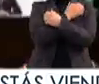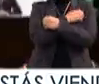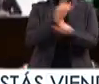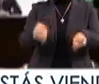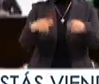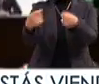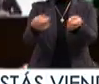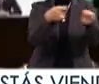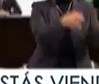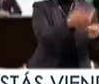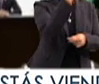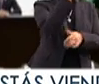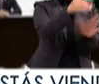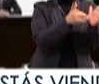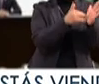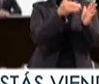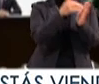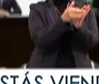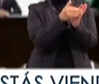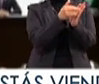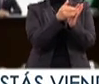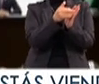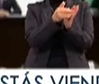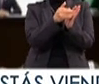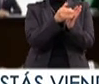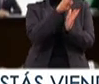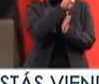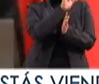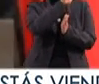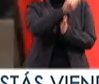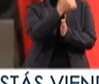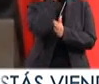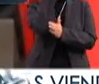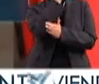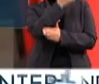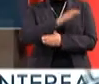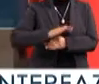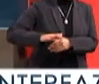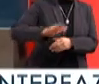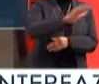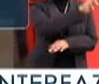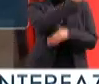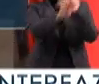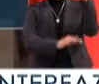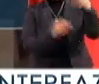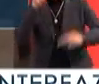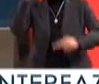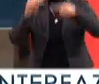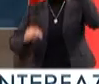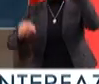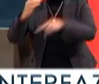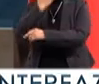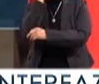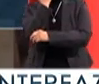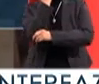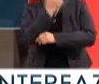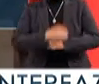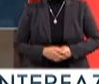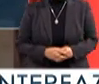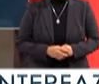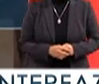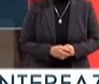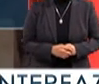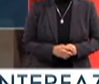10 millones de becas a estudiantes en todos los niveles de escolaridad,